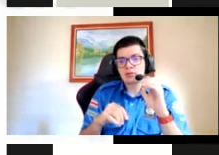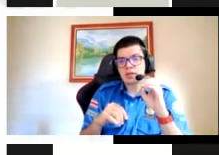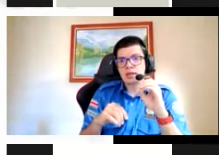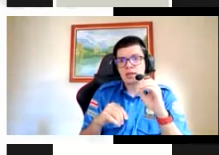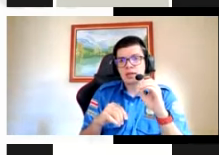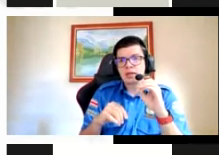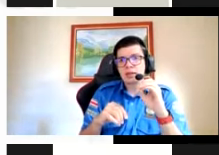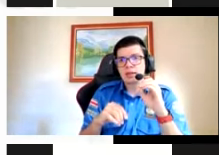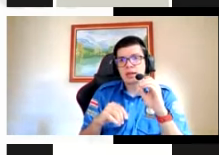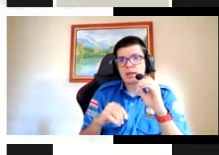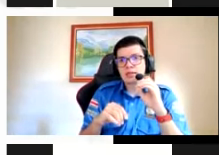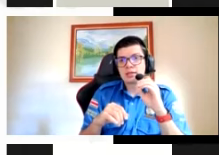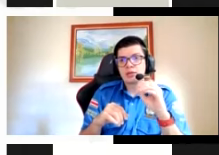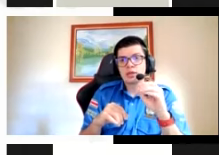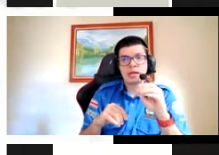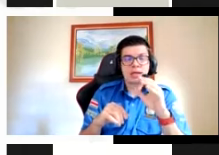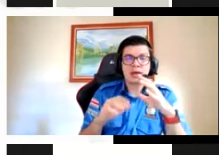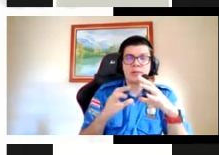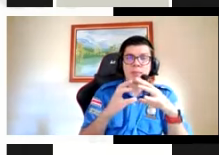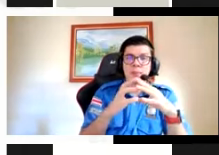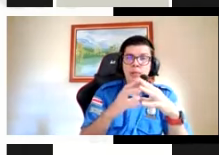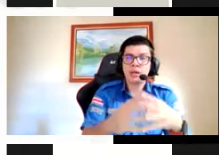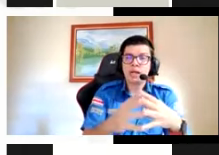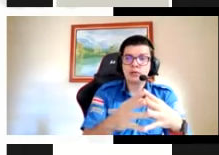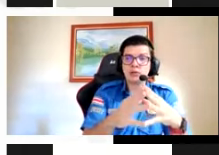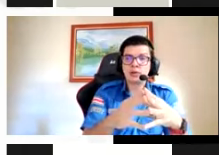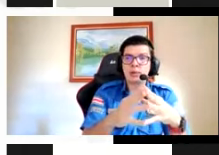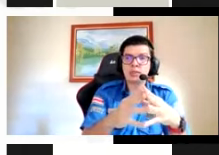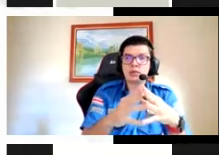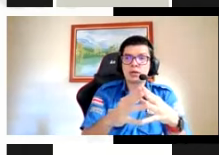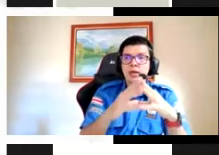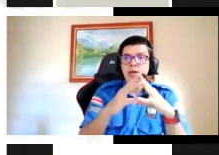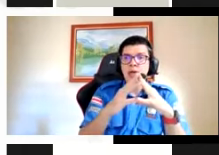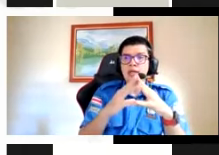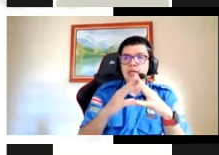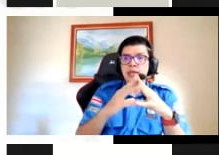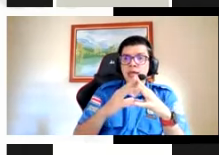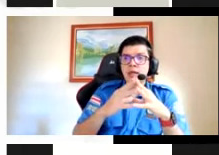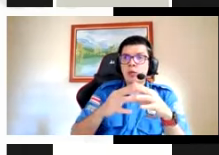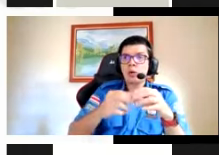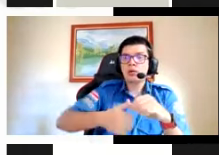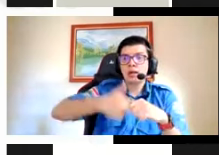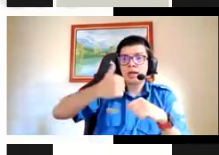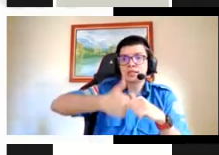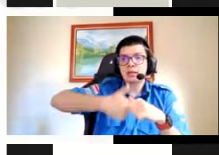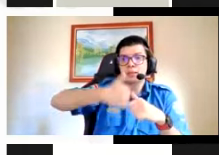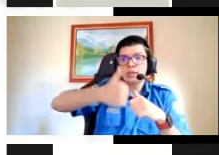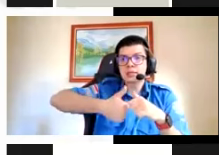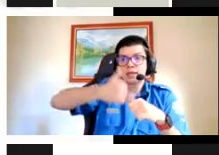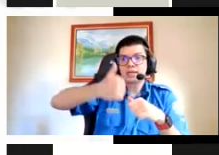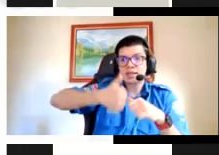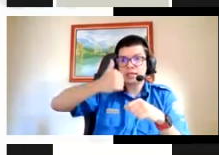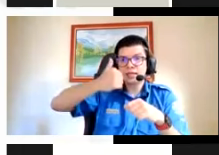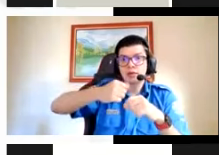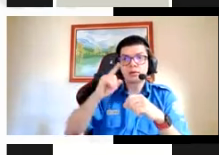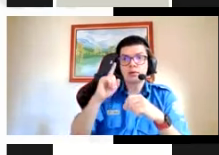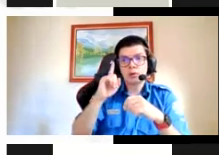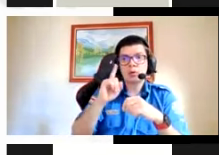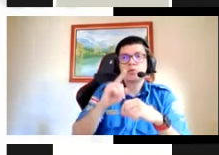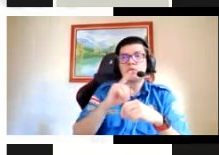elementos de seguridad de la válvula de alivio sobre presión es que cuando el gas empieza a